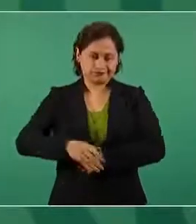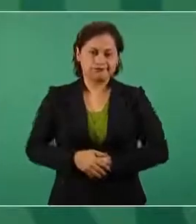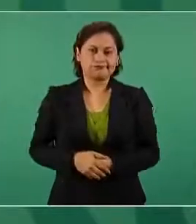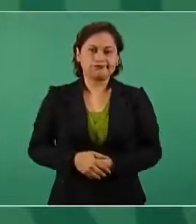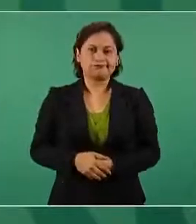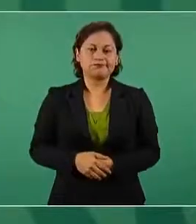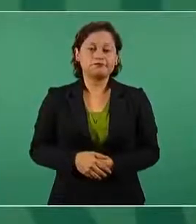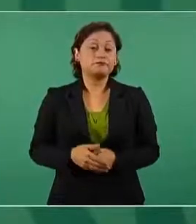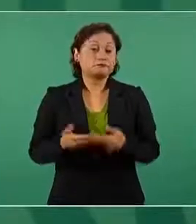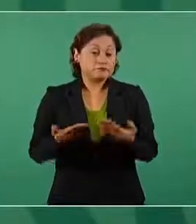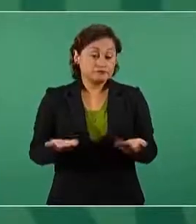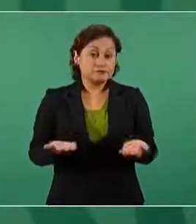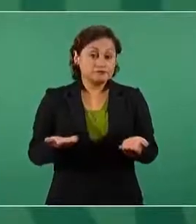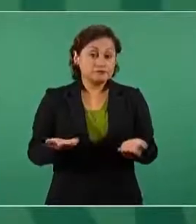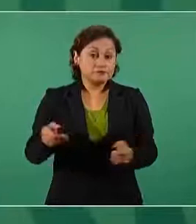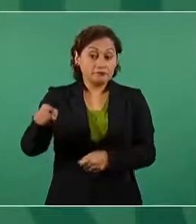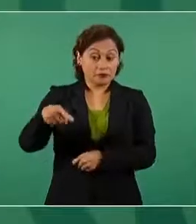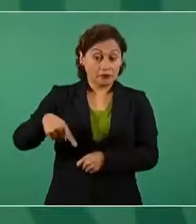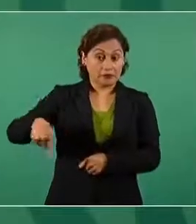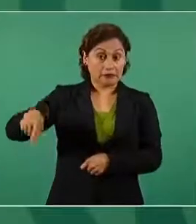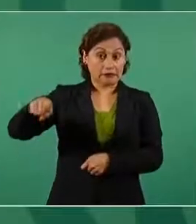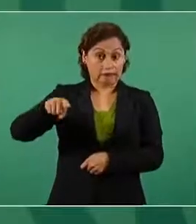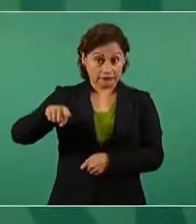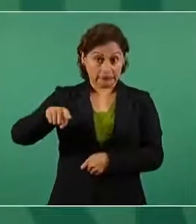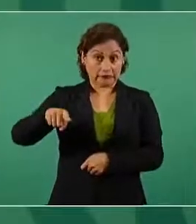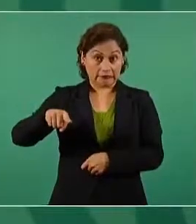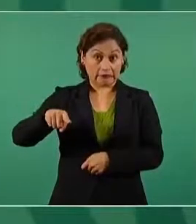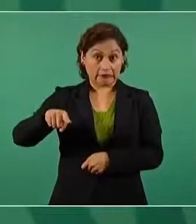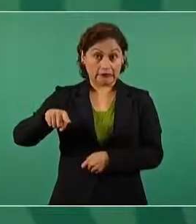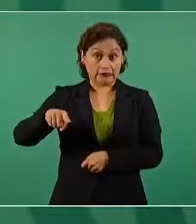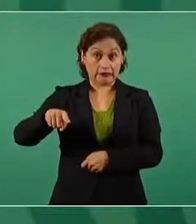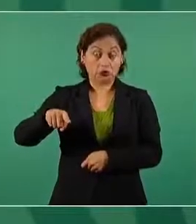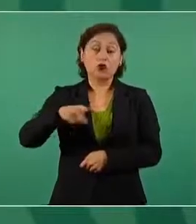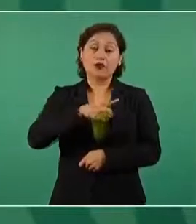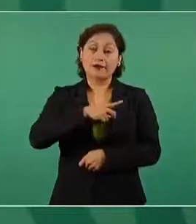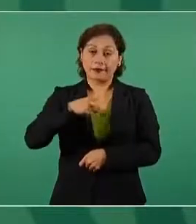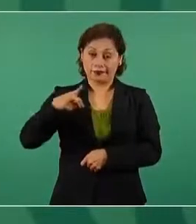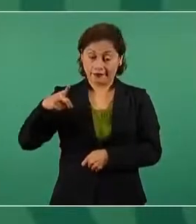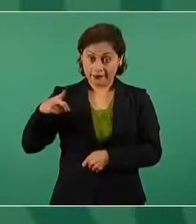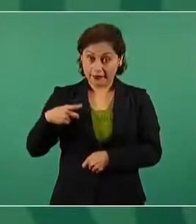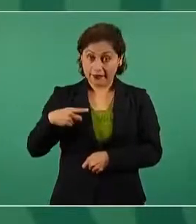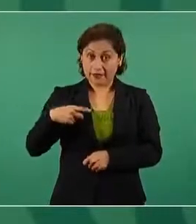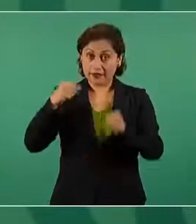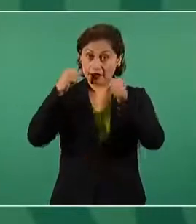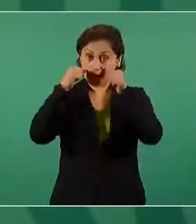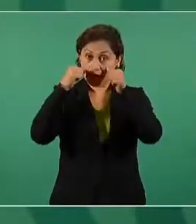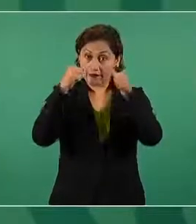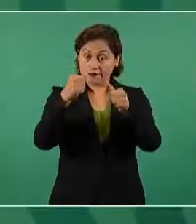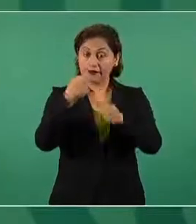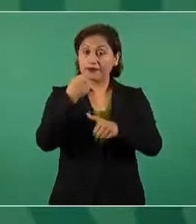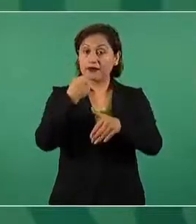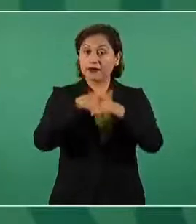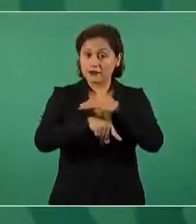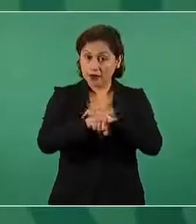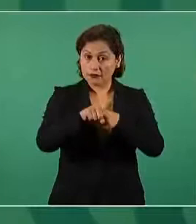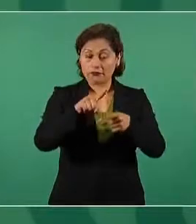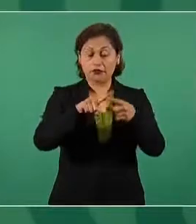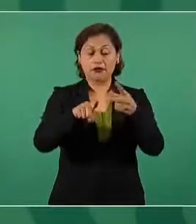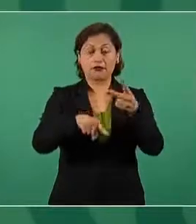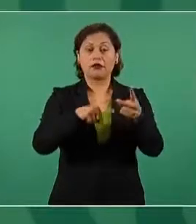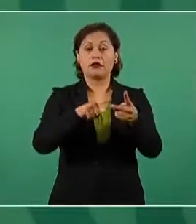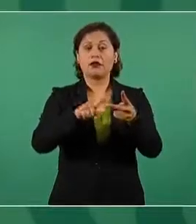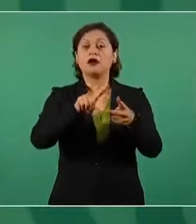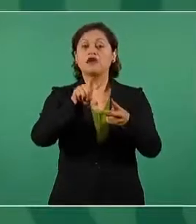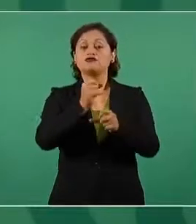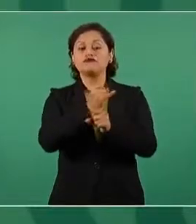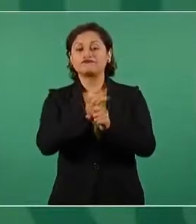ellos tienen que revisar todos estos asuntos, castigar